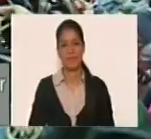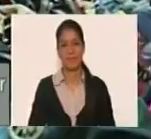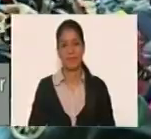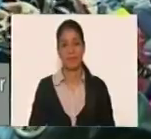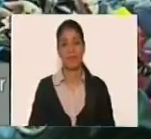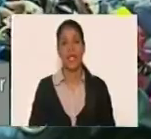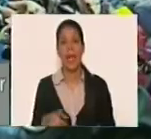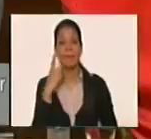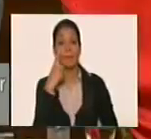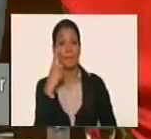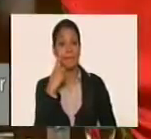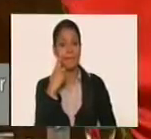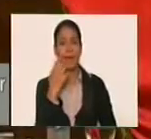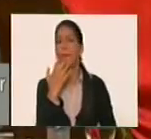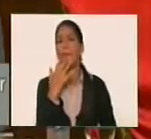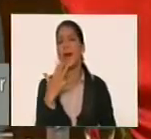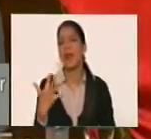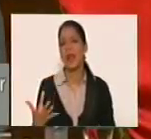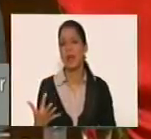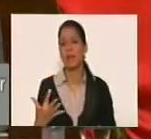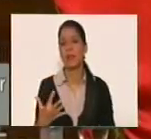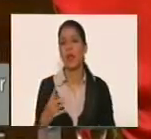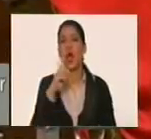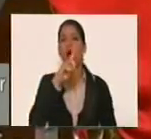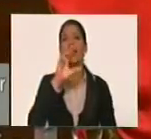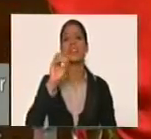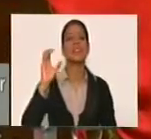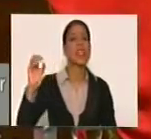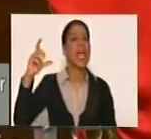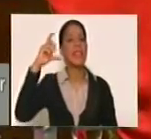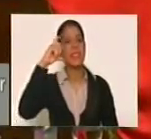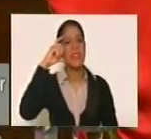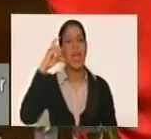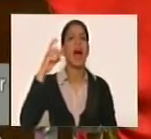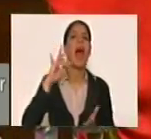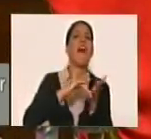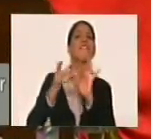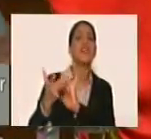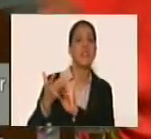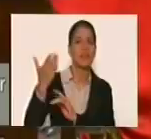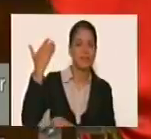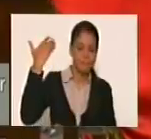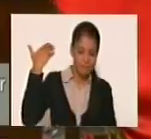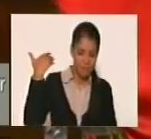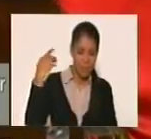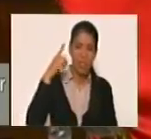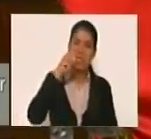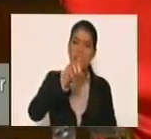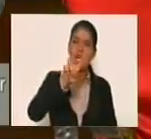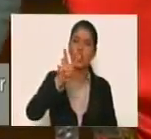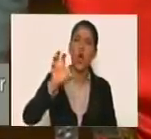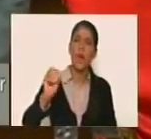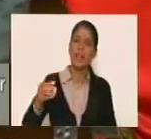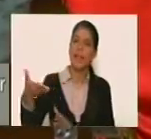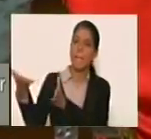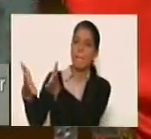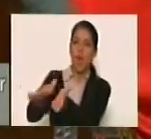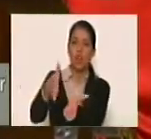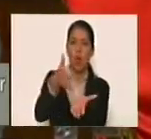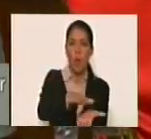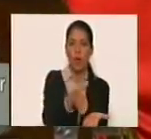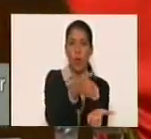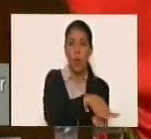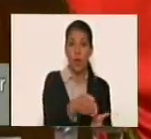Sería bueno ver en todos estos 100 días de violencia que hubo en Venezuela, en los 120 muertos que hubo, en